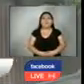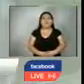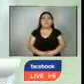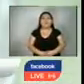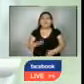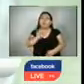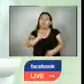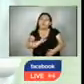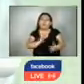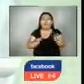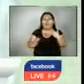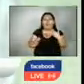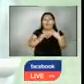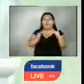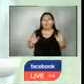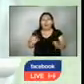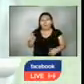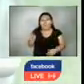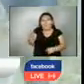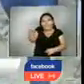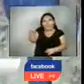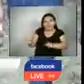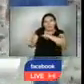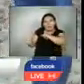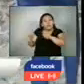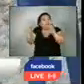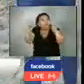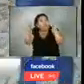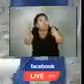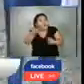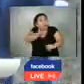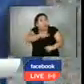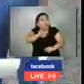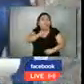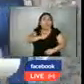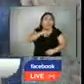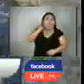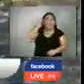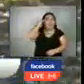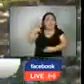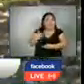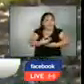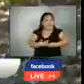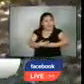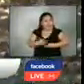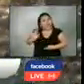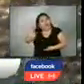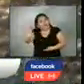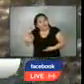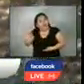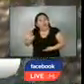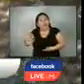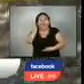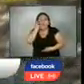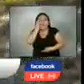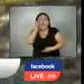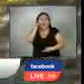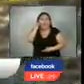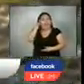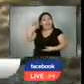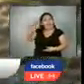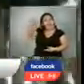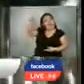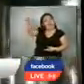Le contamos qué le espera al acusado de asesinar a una niña y lesionar a la madre y la abuela en Ciudad Barrio San Miguel. Hoy,